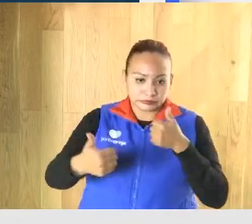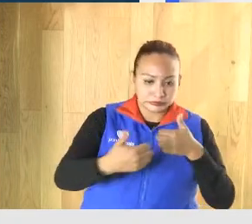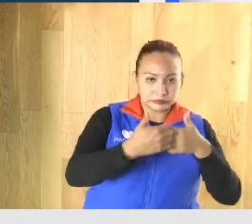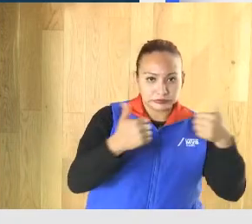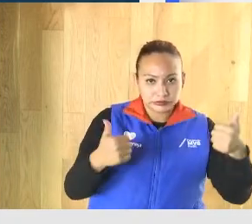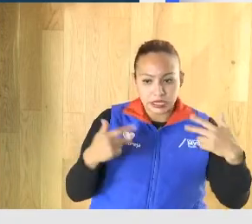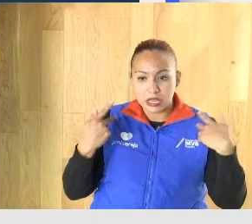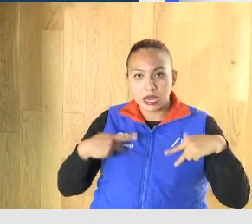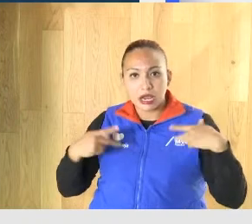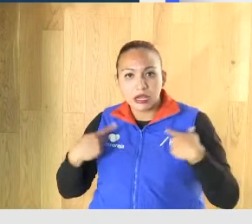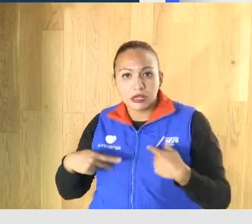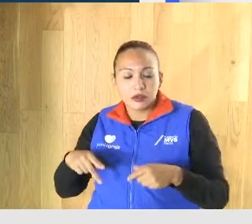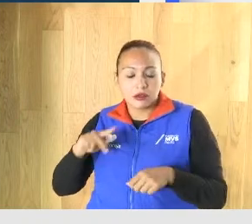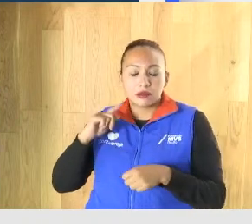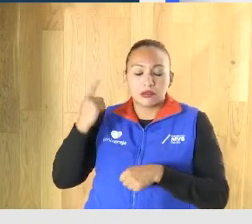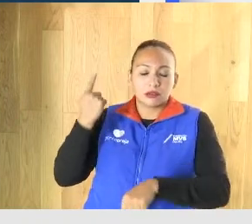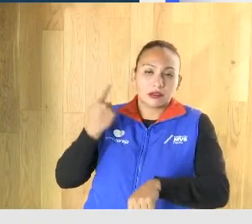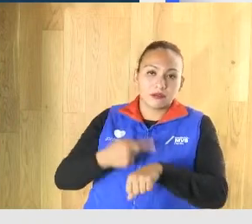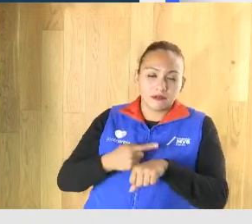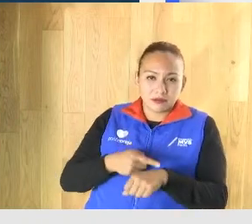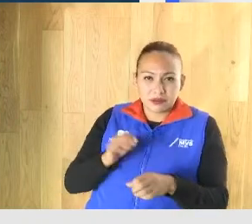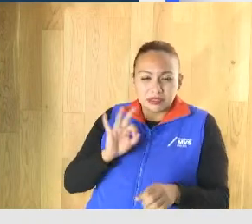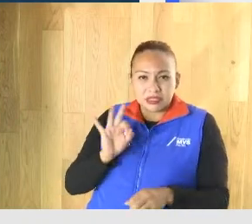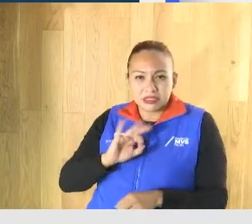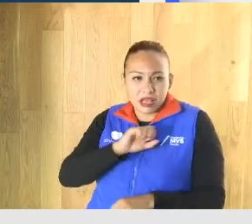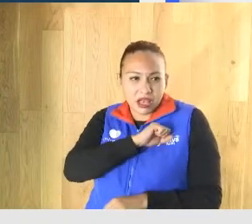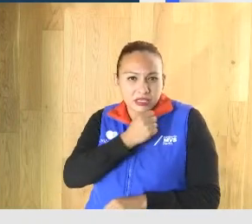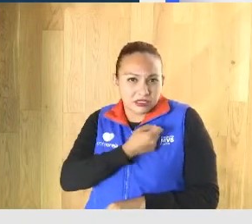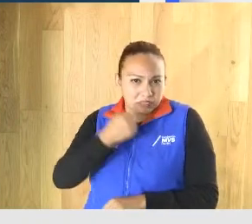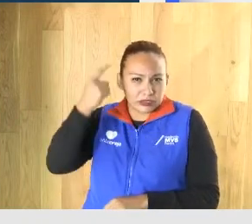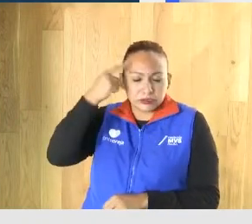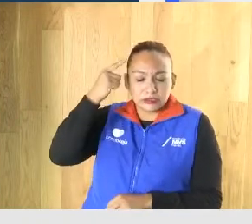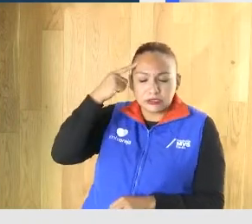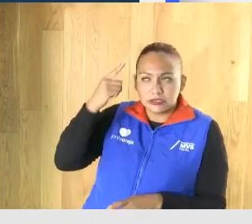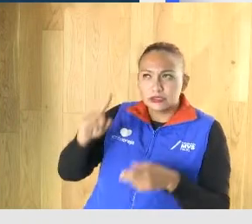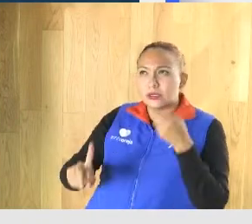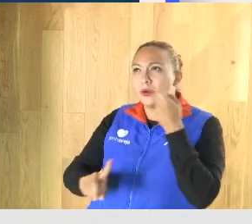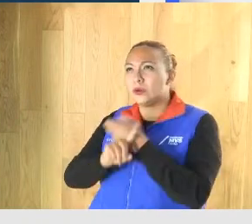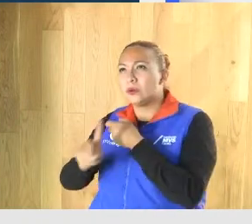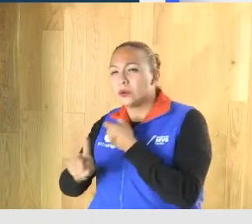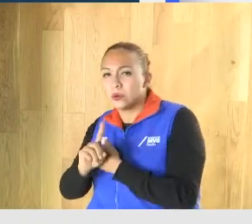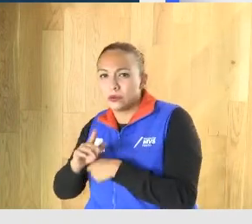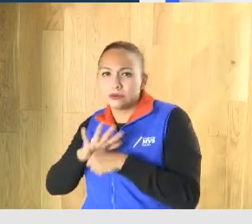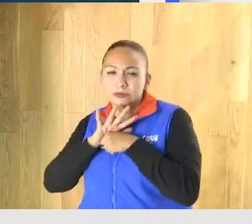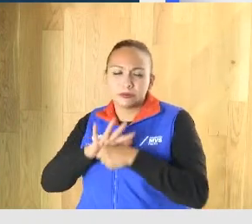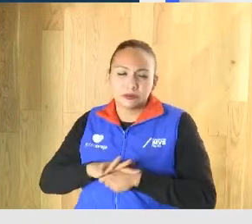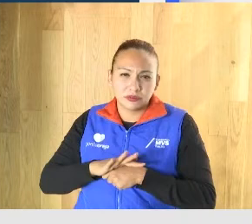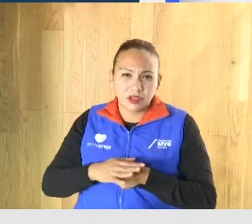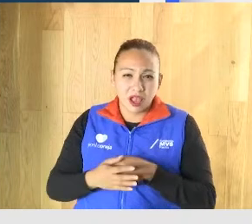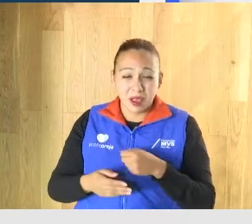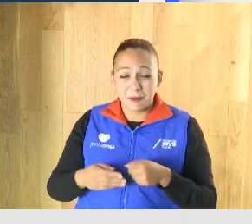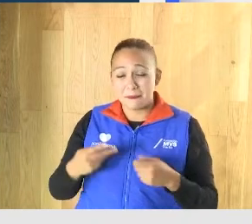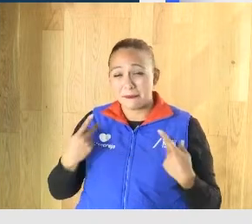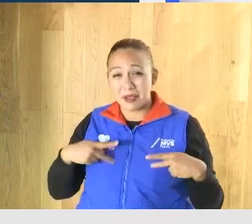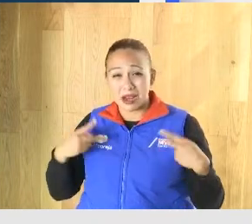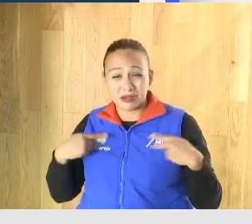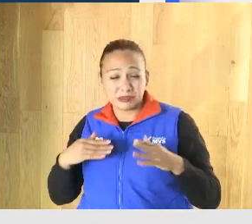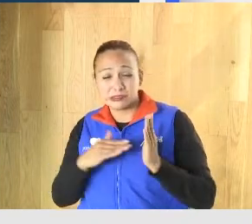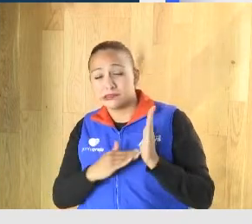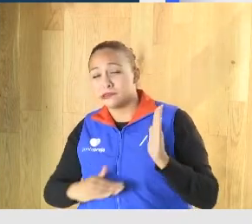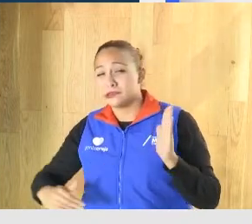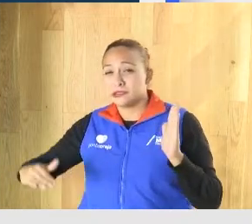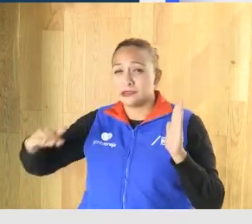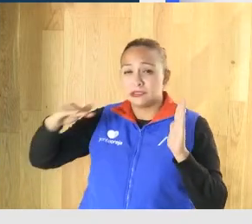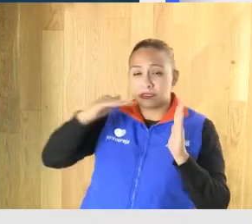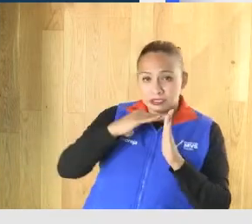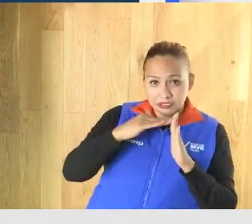salud mental es una realidad a día de hoy, que se prevé que además millones de personas